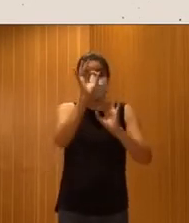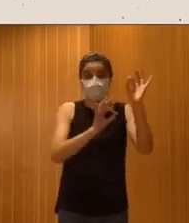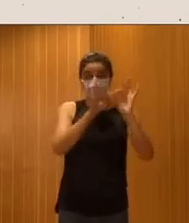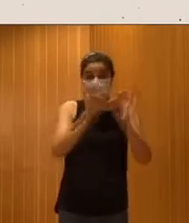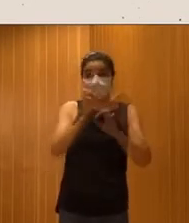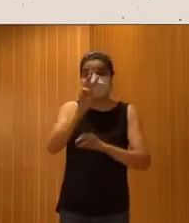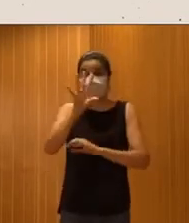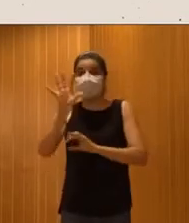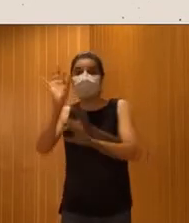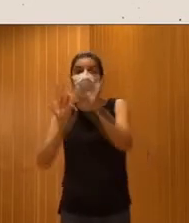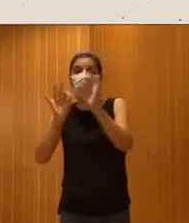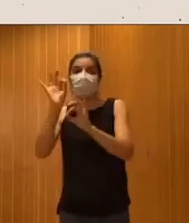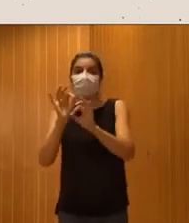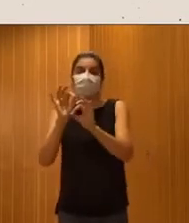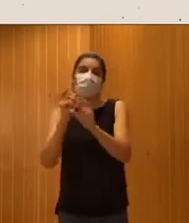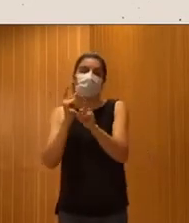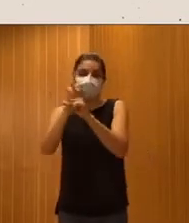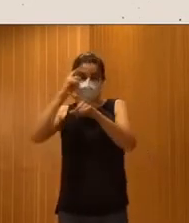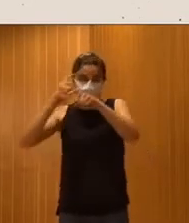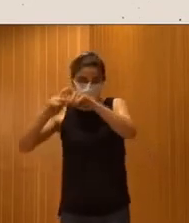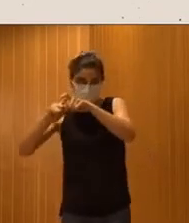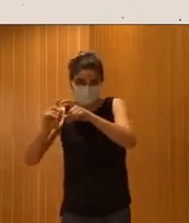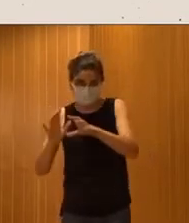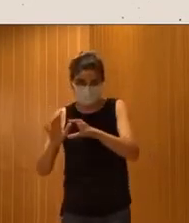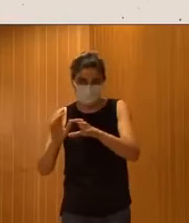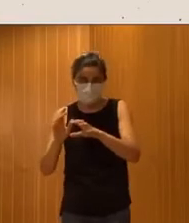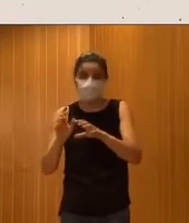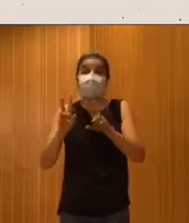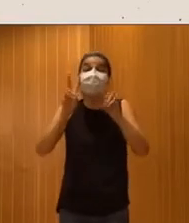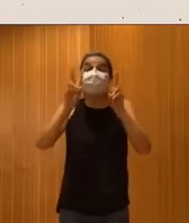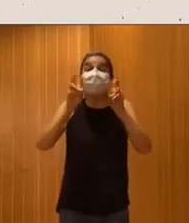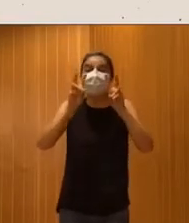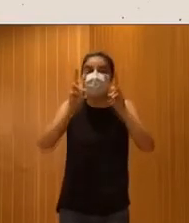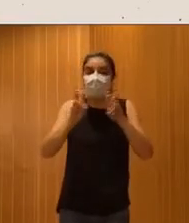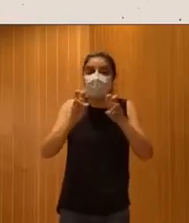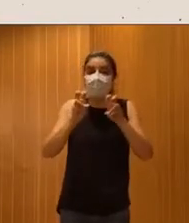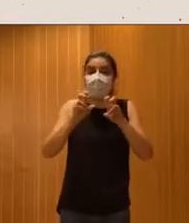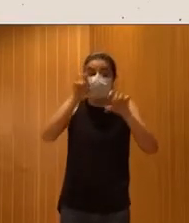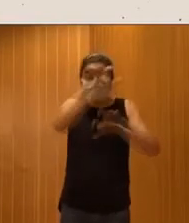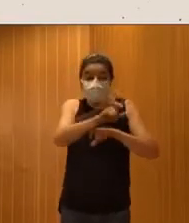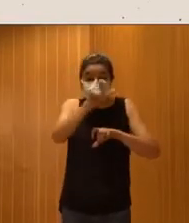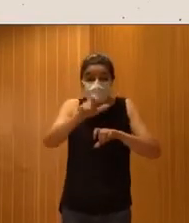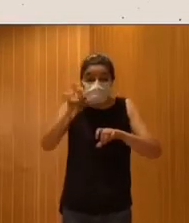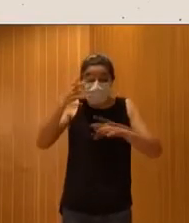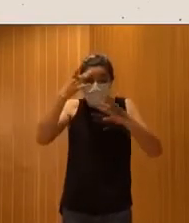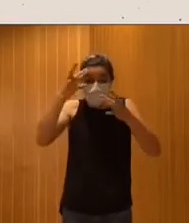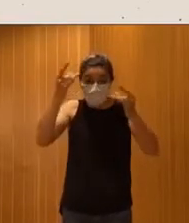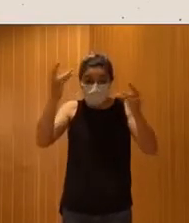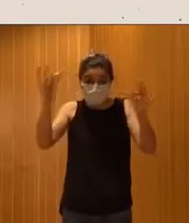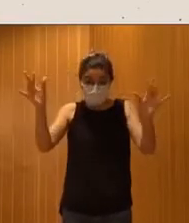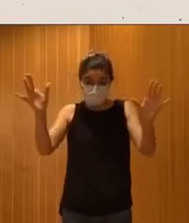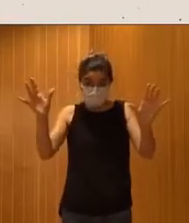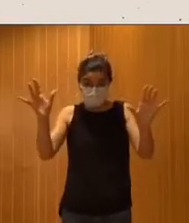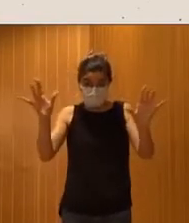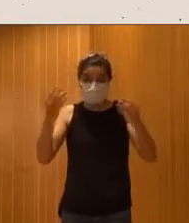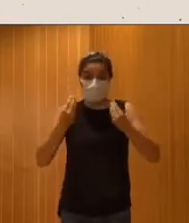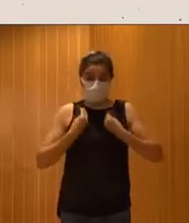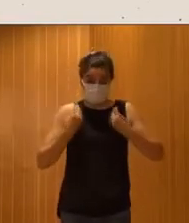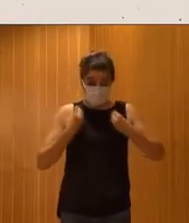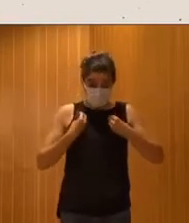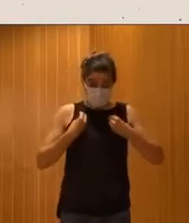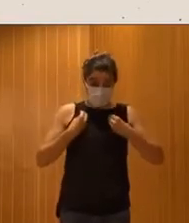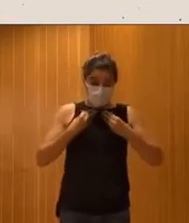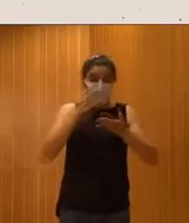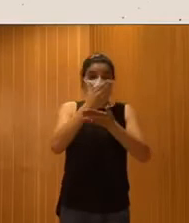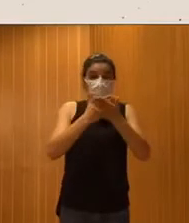en un 35% los antipsicóticos, y eso que estamos hablando de personas con Alzheimer que viven en Navarra en